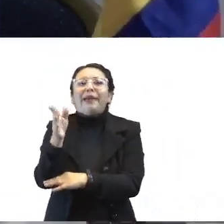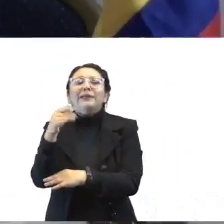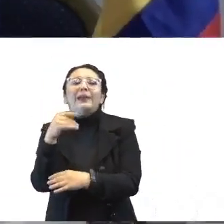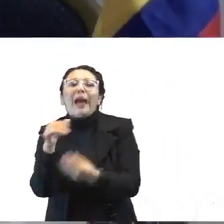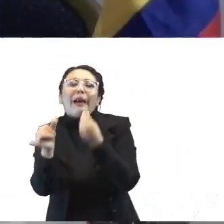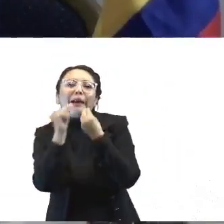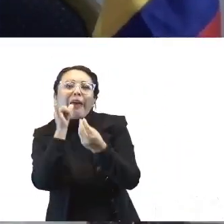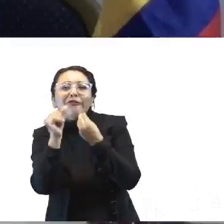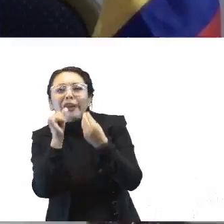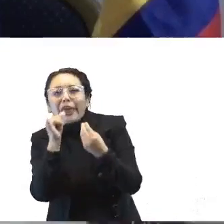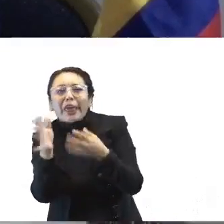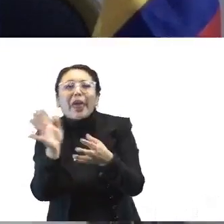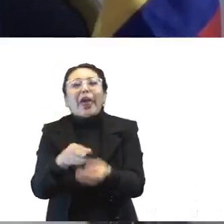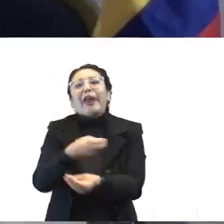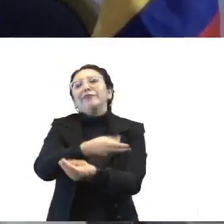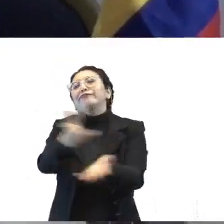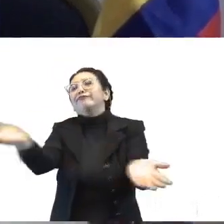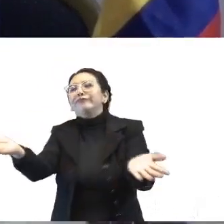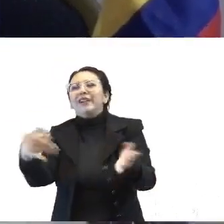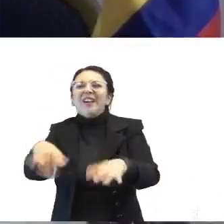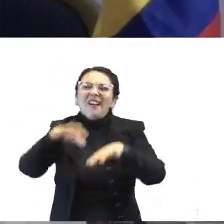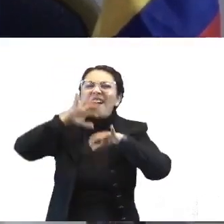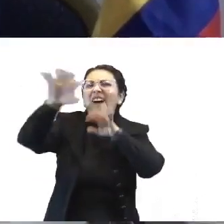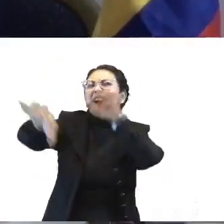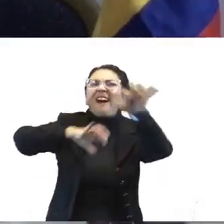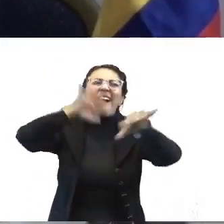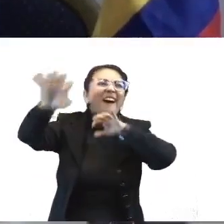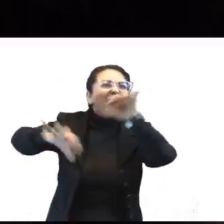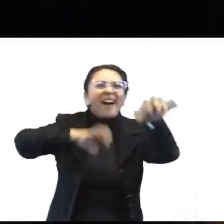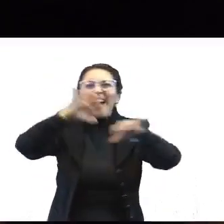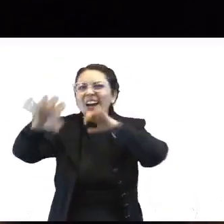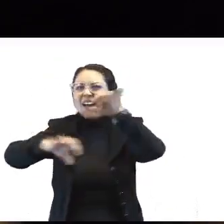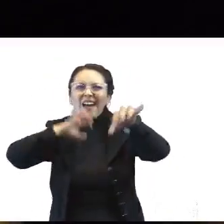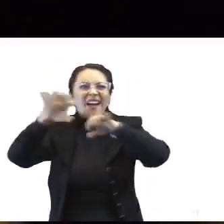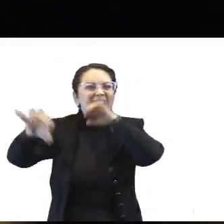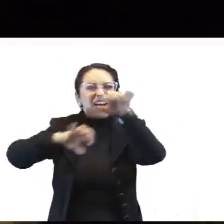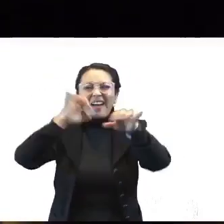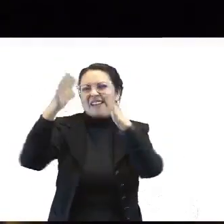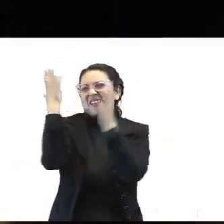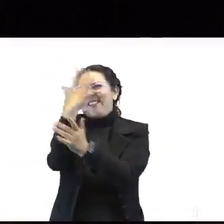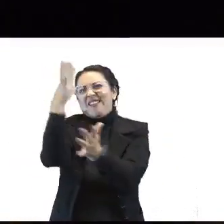refrigerios y que no contribuya a transformar